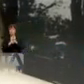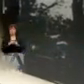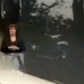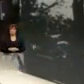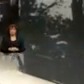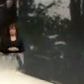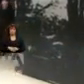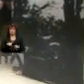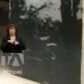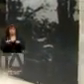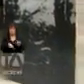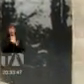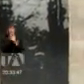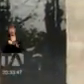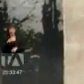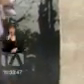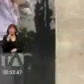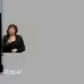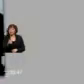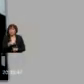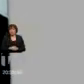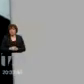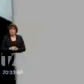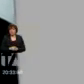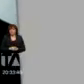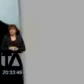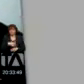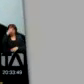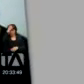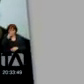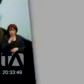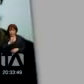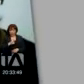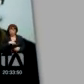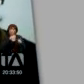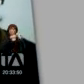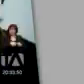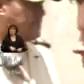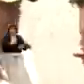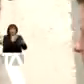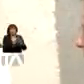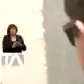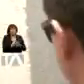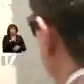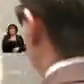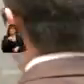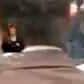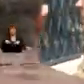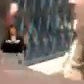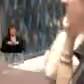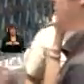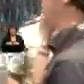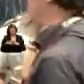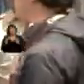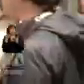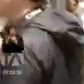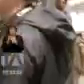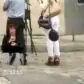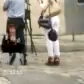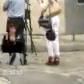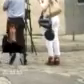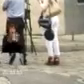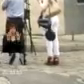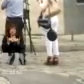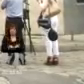mientras que la defensa de Vini insiste en que la resolución de encarcelar al extranjero fue incorrecta, por lo que esperan una medida sustitutiva